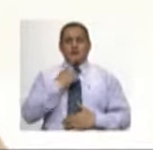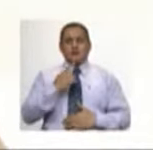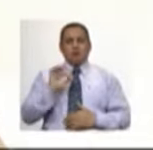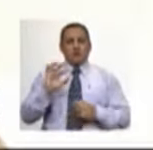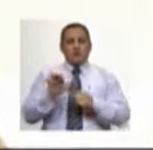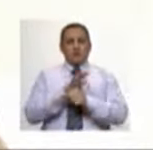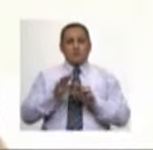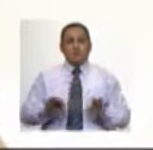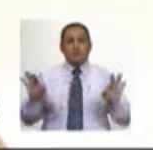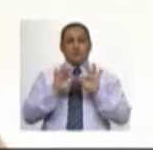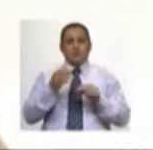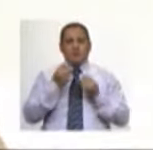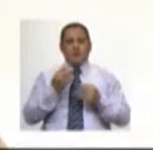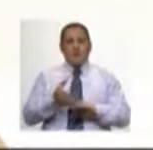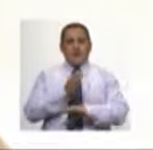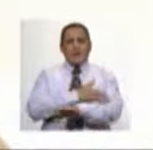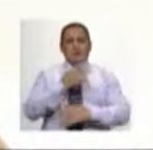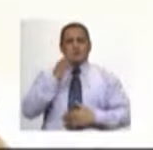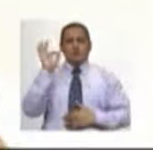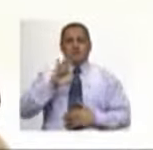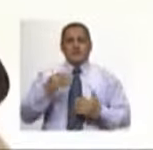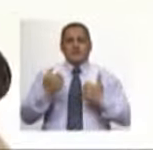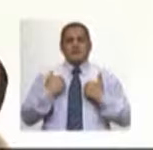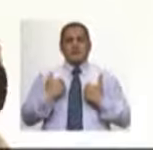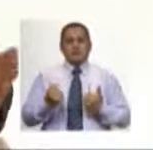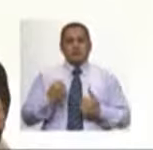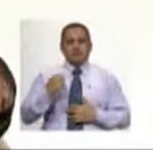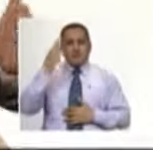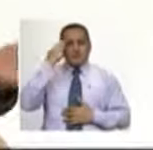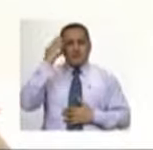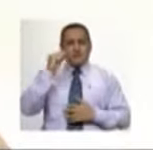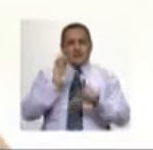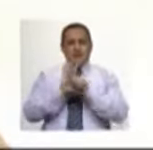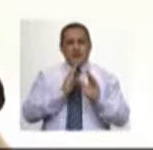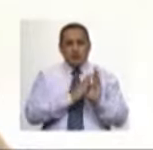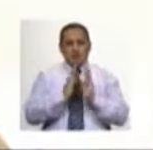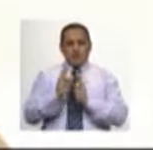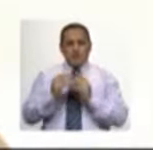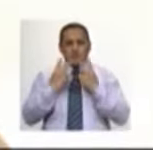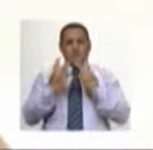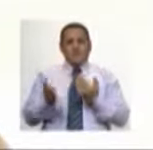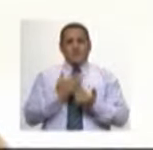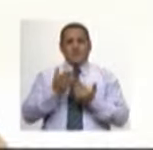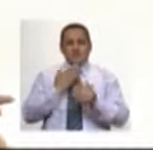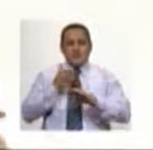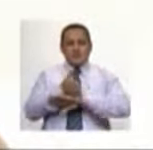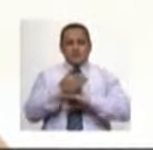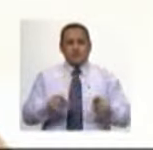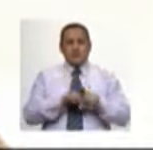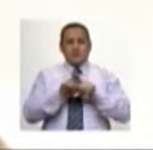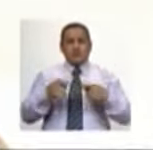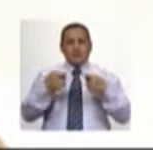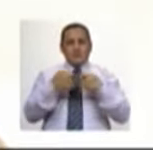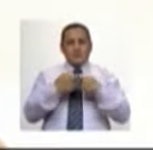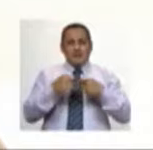absolutamente importante, porque nunca antes habíamos tenido una jurisprudencia tan ordenada, tan sistematizada, de tan fácil acceso, ¿no? A través de la página web